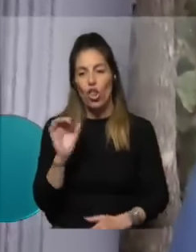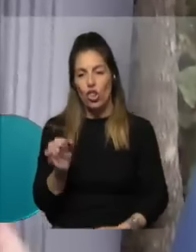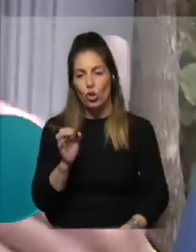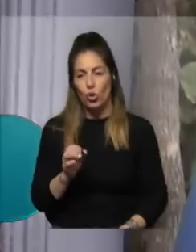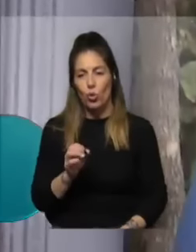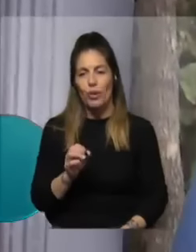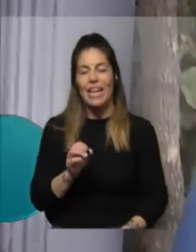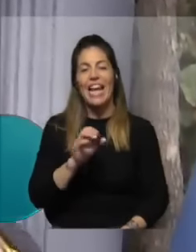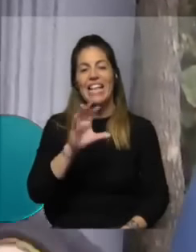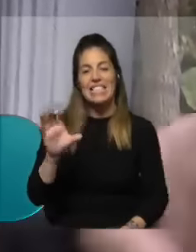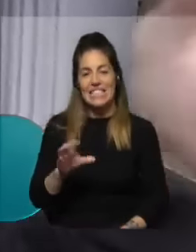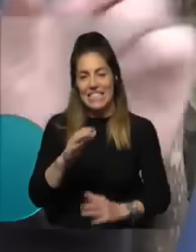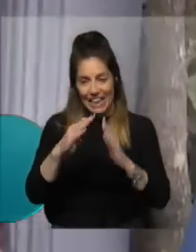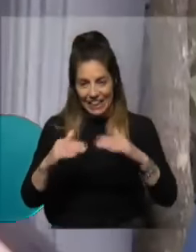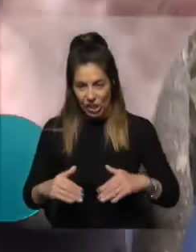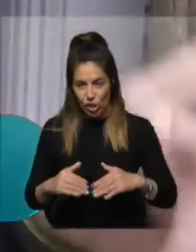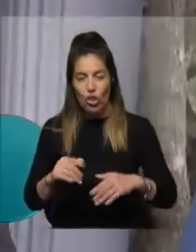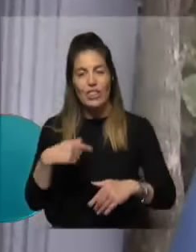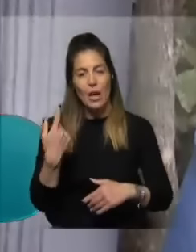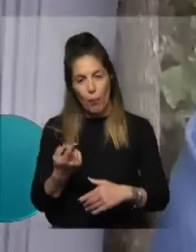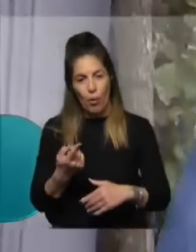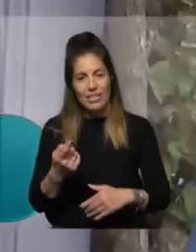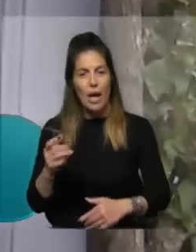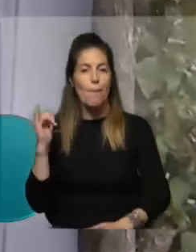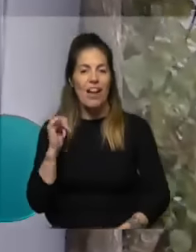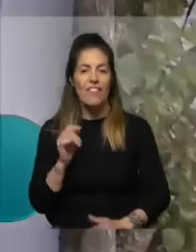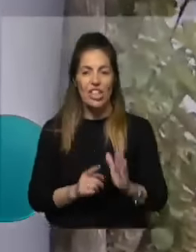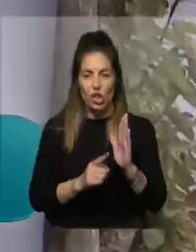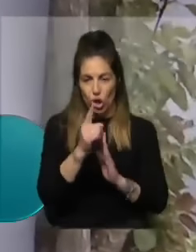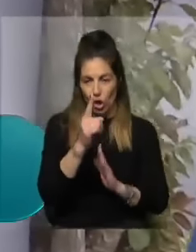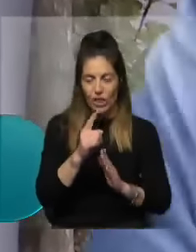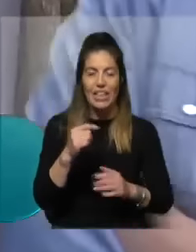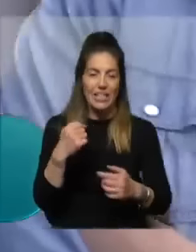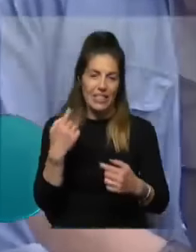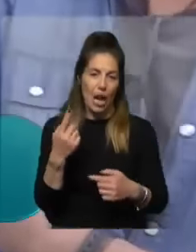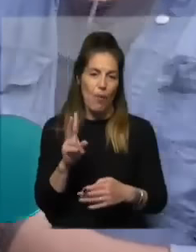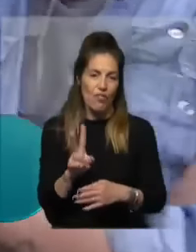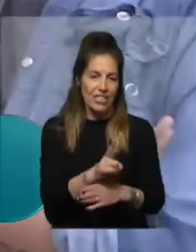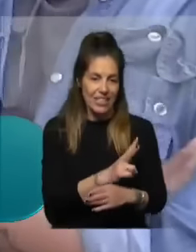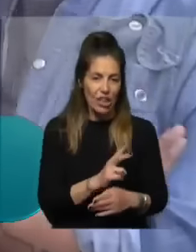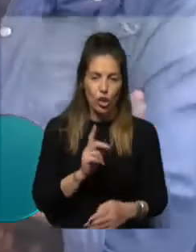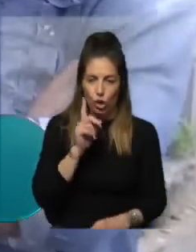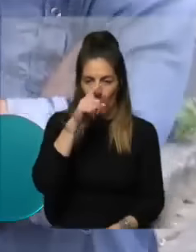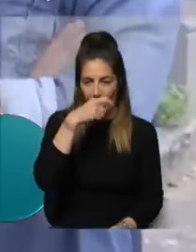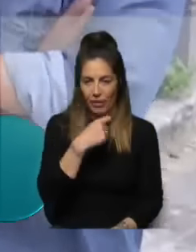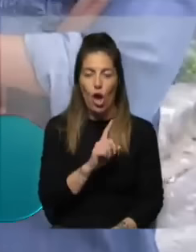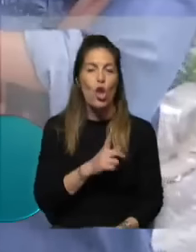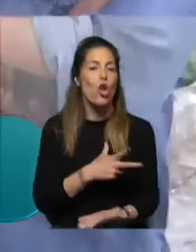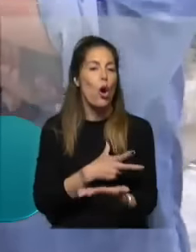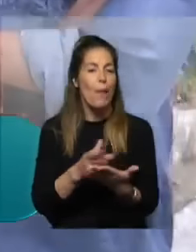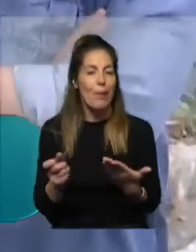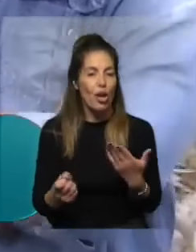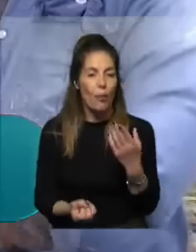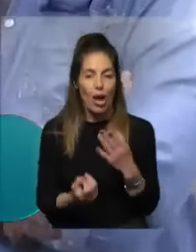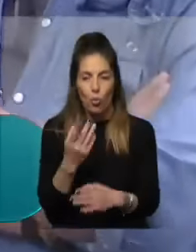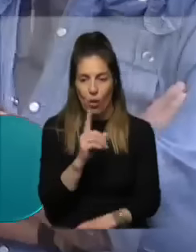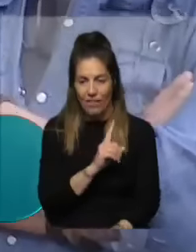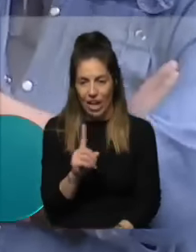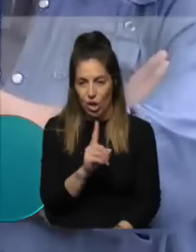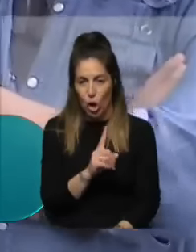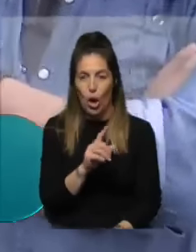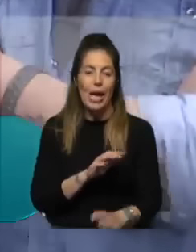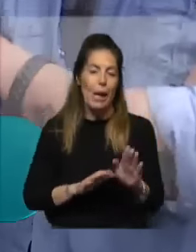venir Malvin Norte, y así vamos dando la vuelta por Montevideo. Bueno, cabe la pena destacar también que no es para comprar una vivienda nueva, sino para